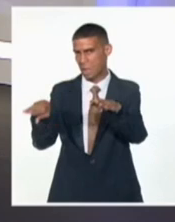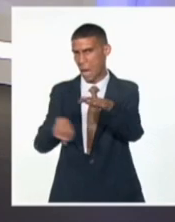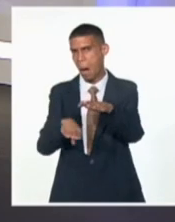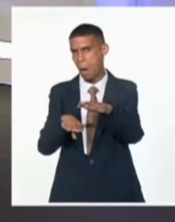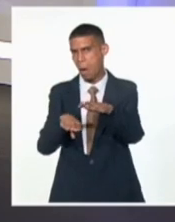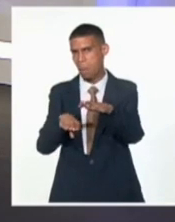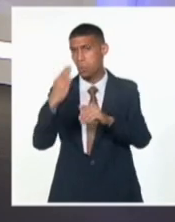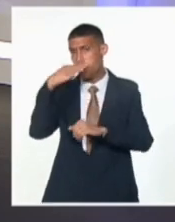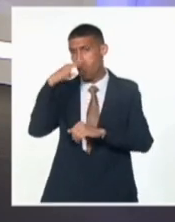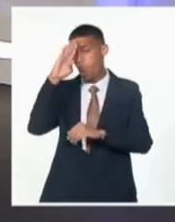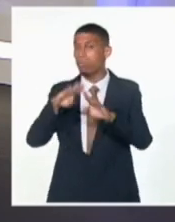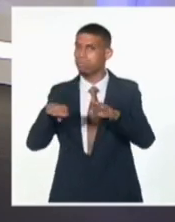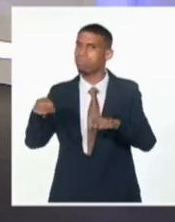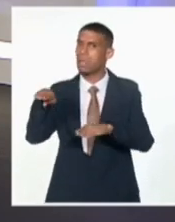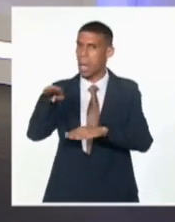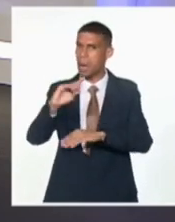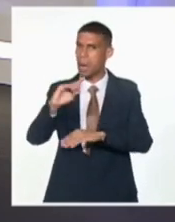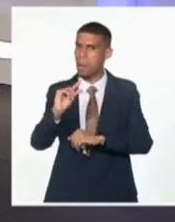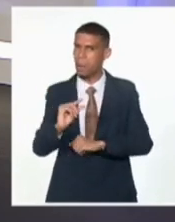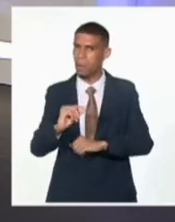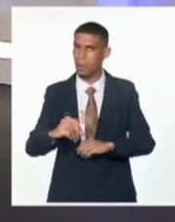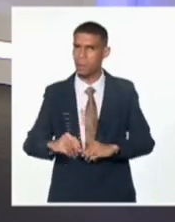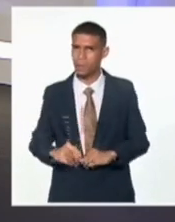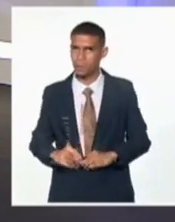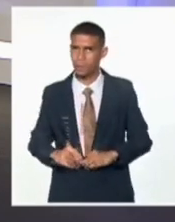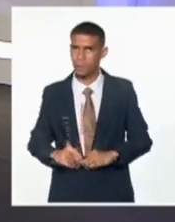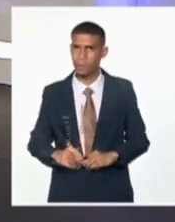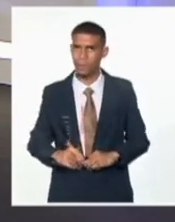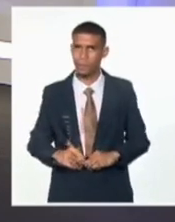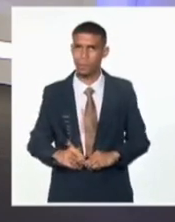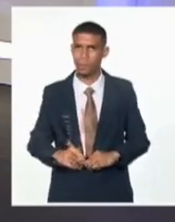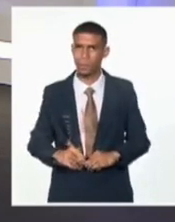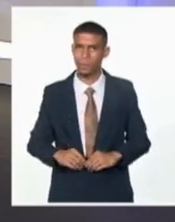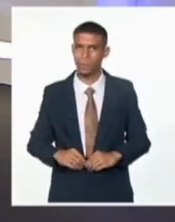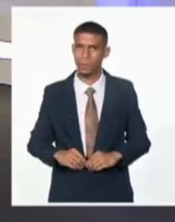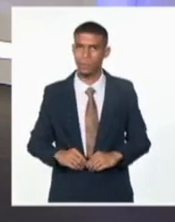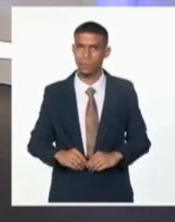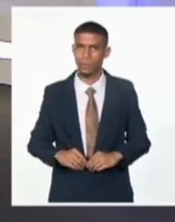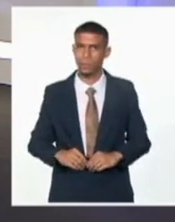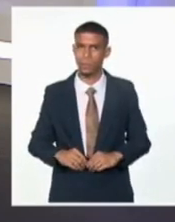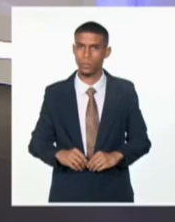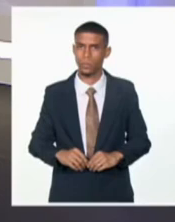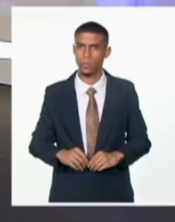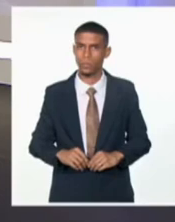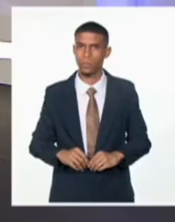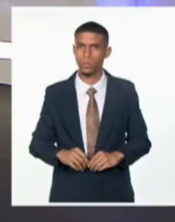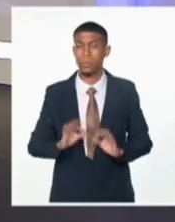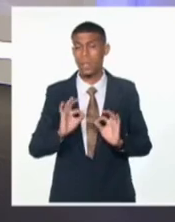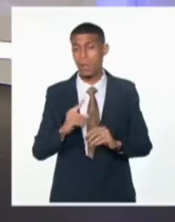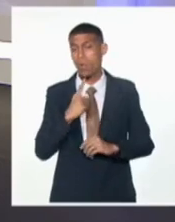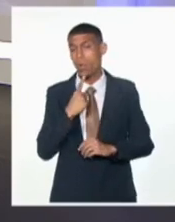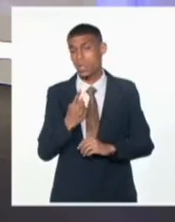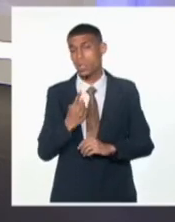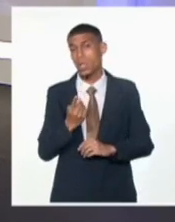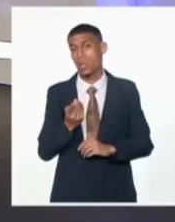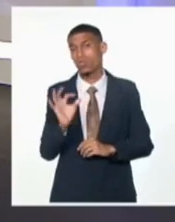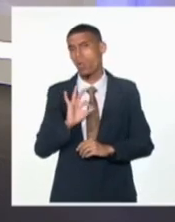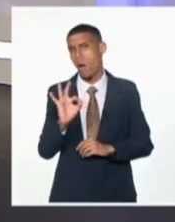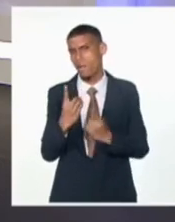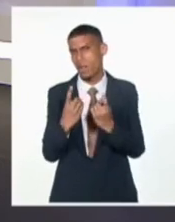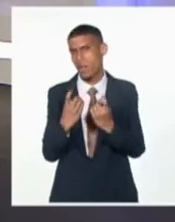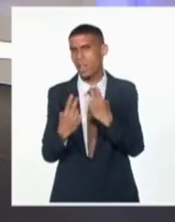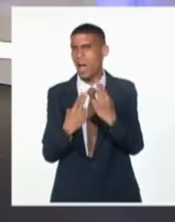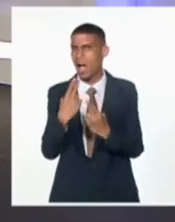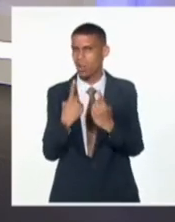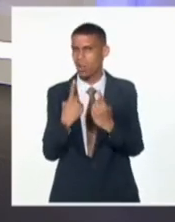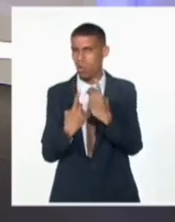en esta disciplina. O sea que pudiera depararnos este torneo algunas jornadas de suspenso como tal, aunque va a ser difícil